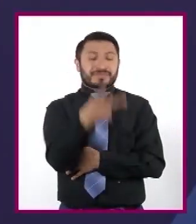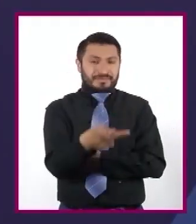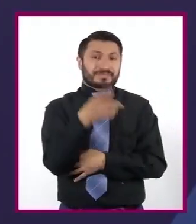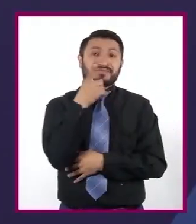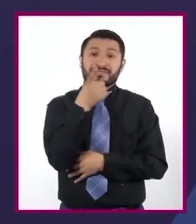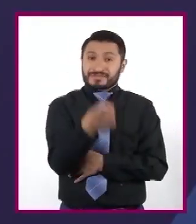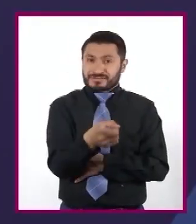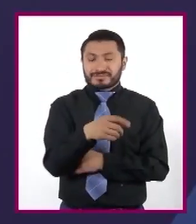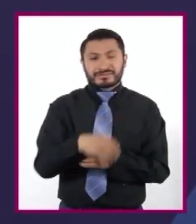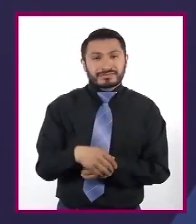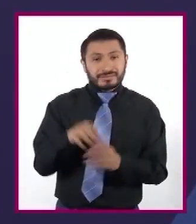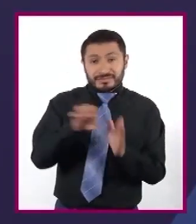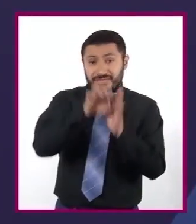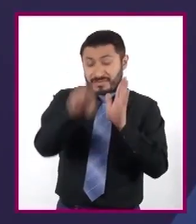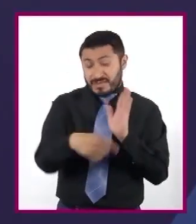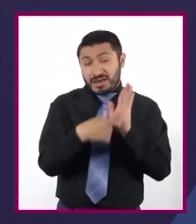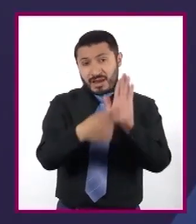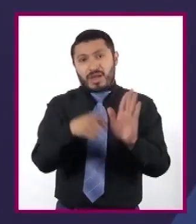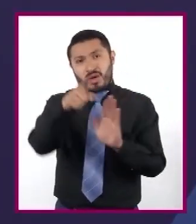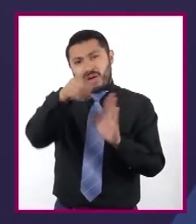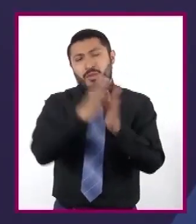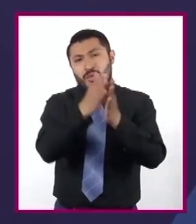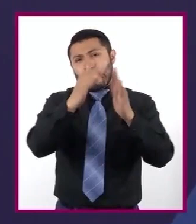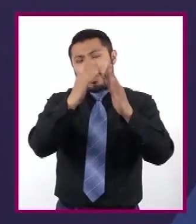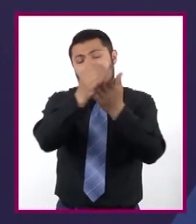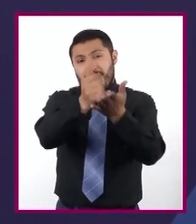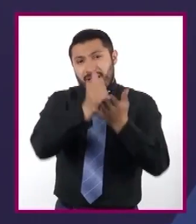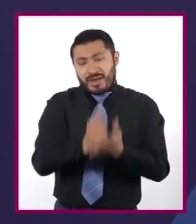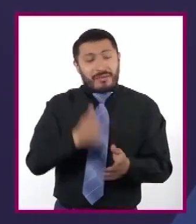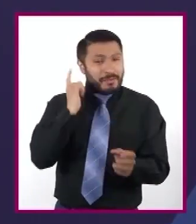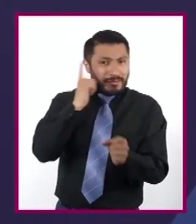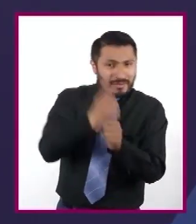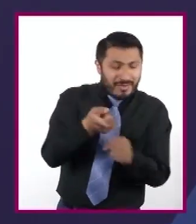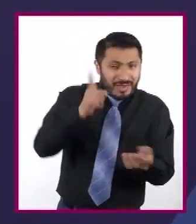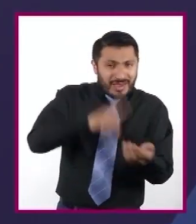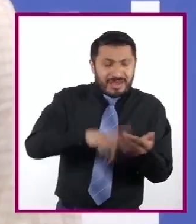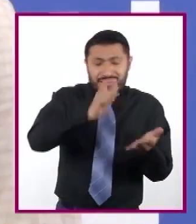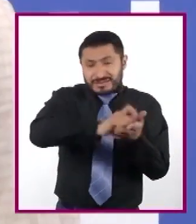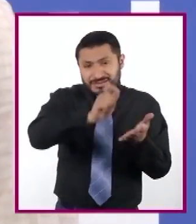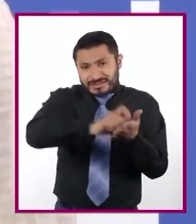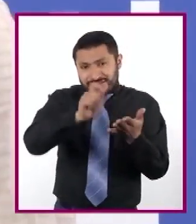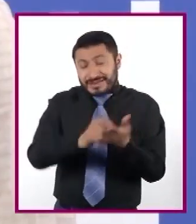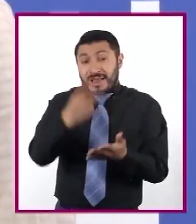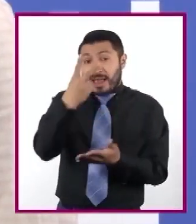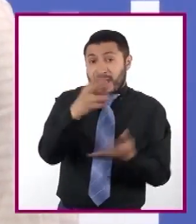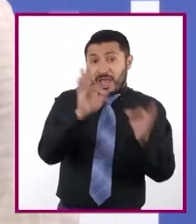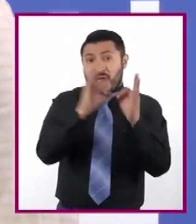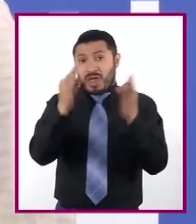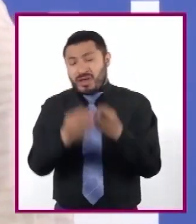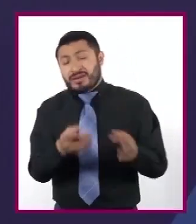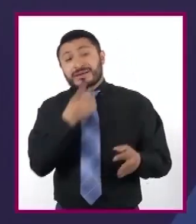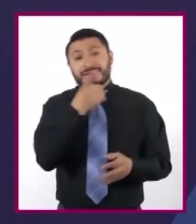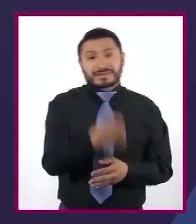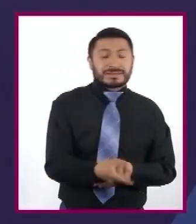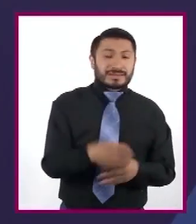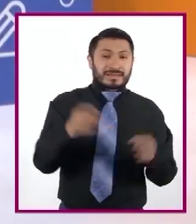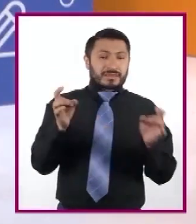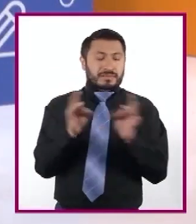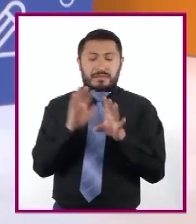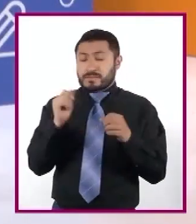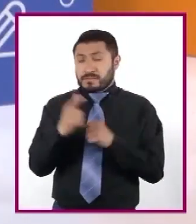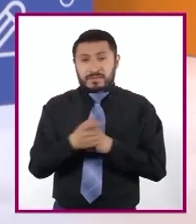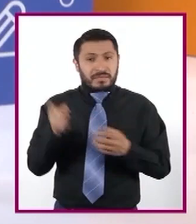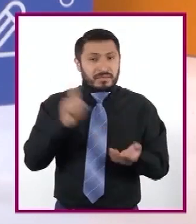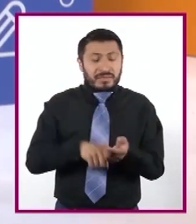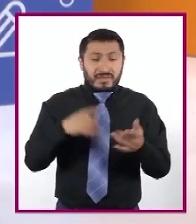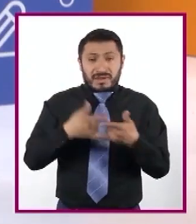siguiente ejemplo, ayúdenme desde sus hogares a identificar en el texto siguiente 2 maneras de referirse a un hecho histórico.